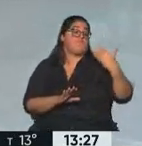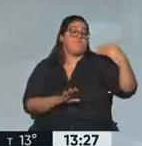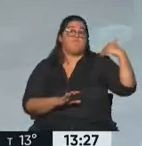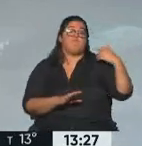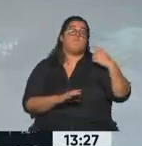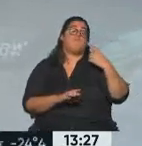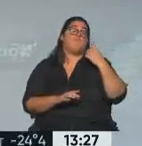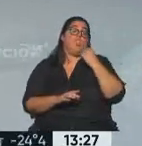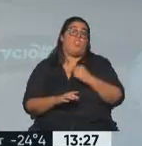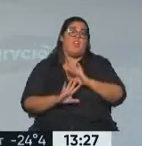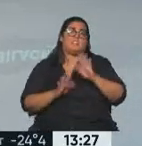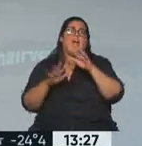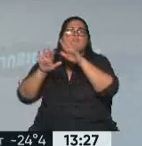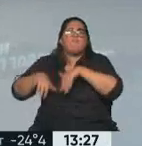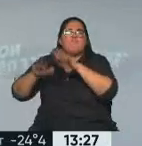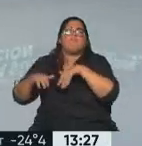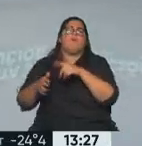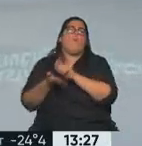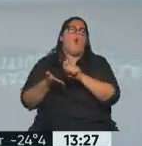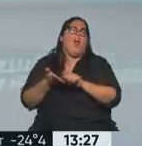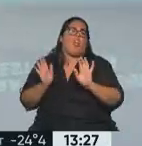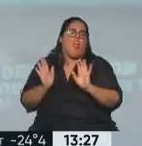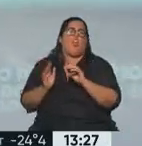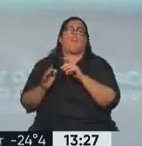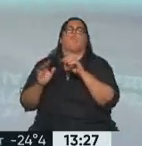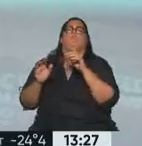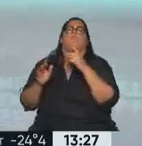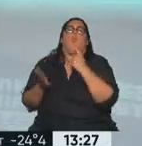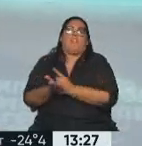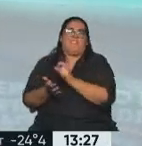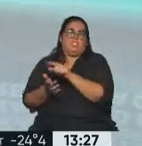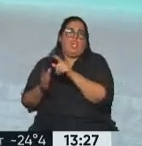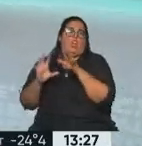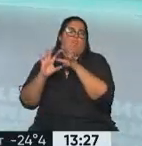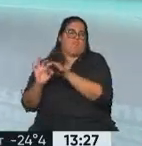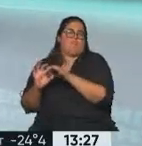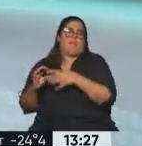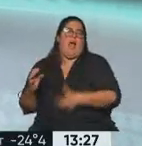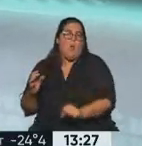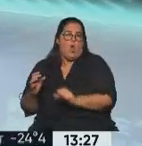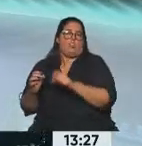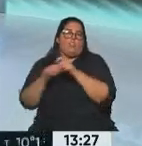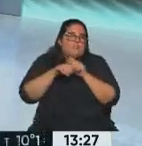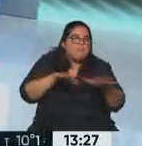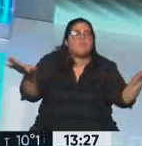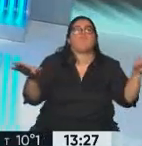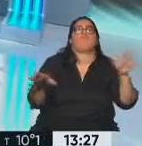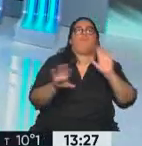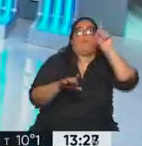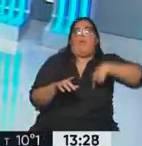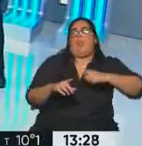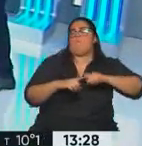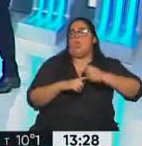filtró un borrador con un fallo que tiene que ver con el aborto. Está generando una tormenta política en todo el país